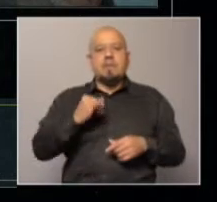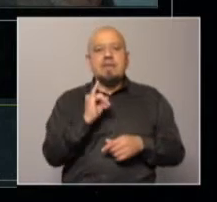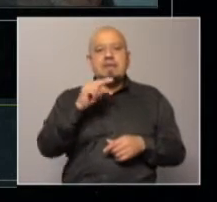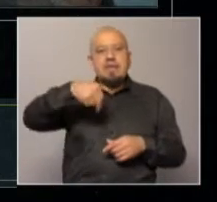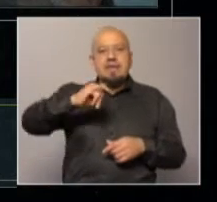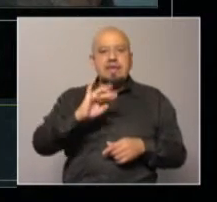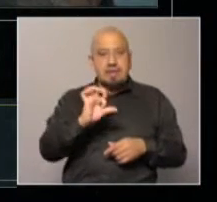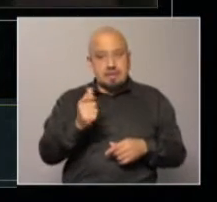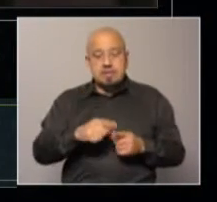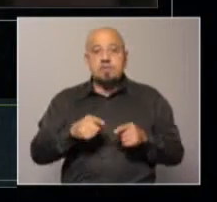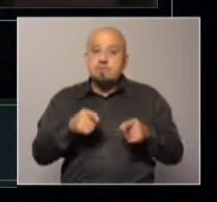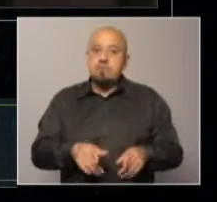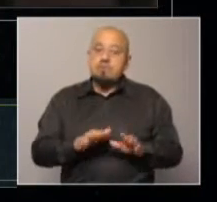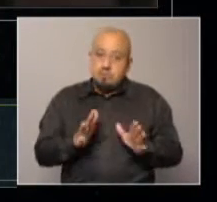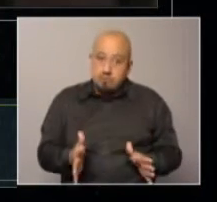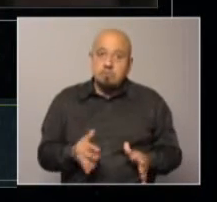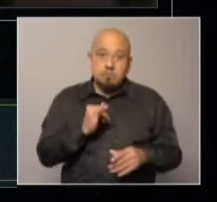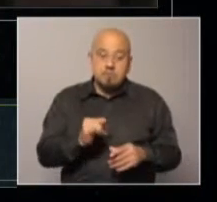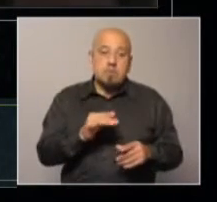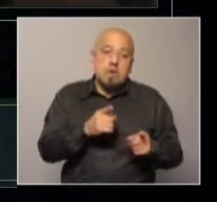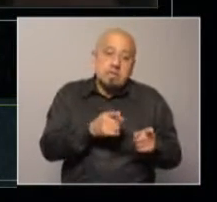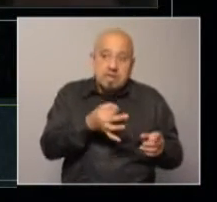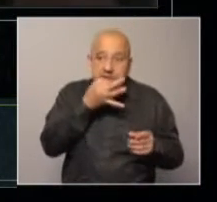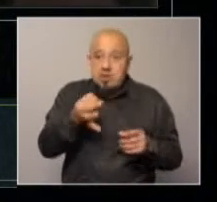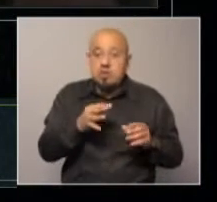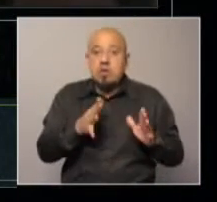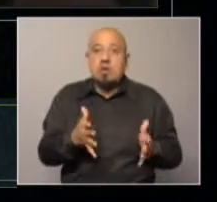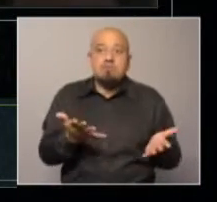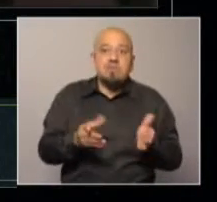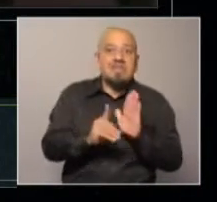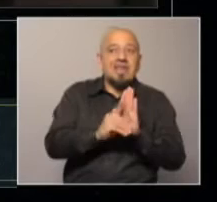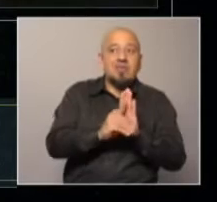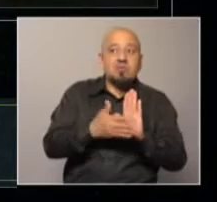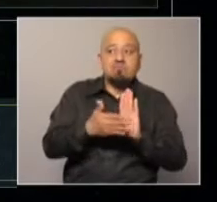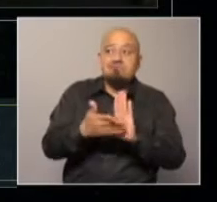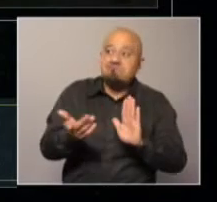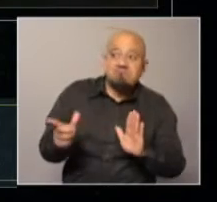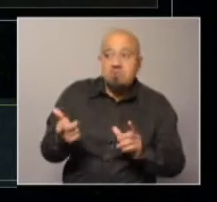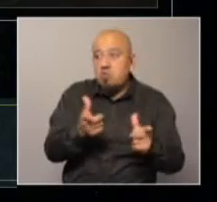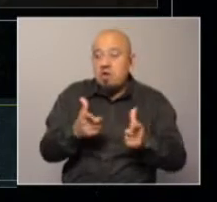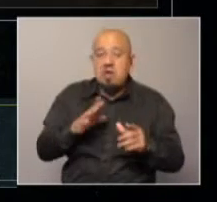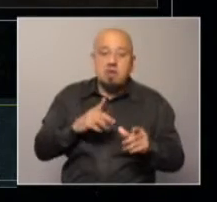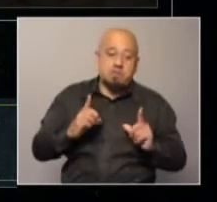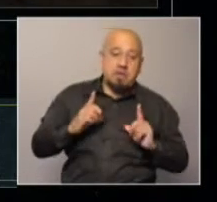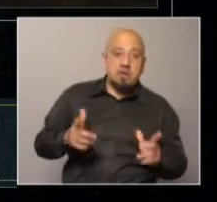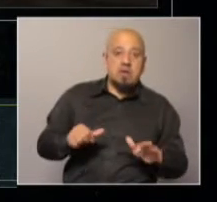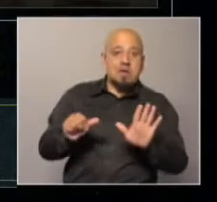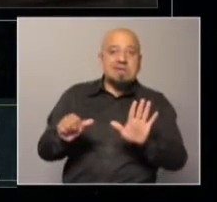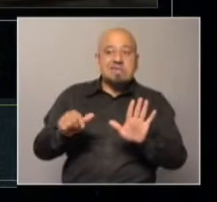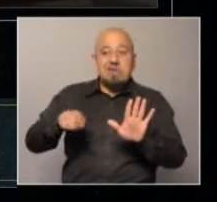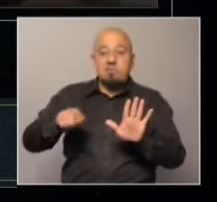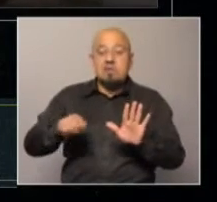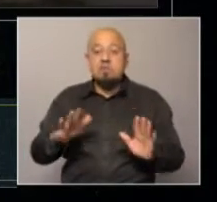incluso aceptó que eso podía llegar a ser así. Si bien ella dijo que todavía no había datos y que había que esperar por lo menos un lapso de 6 meses para